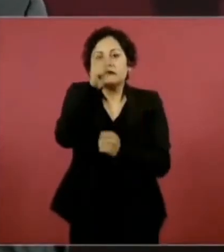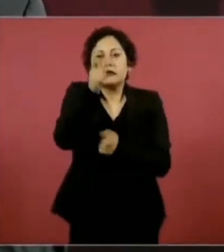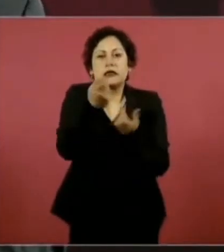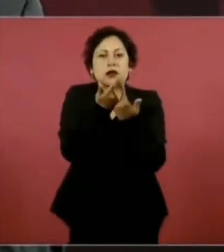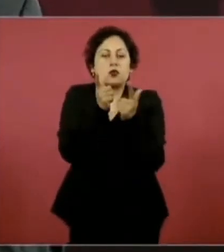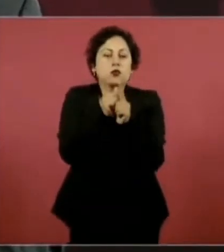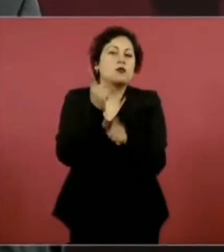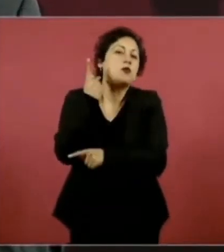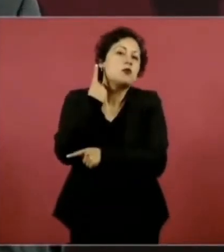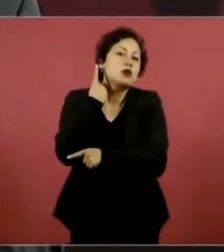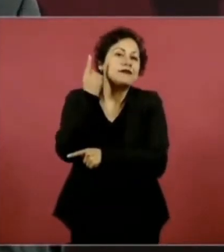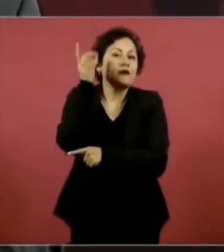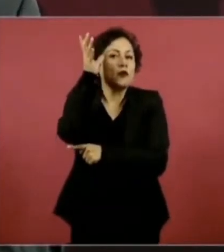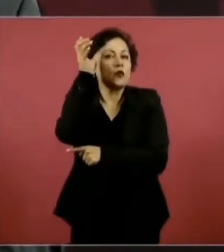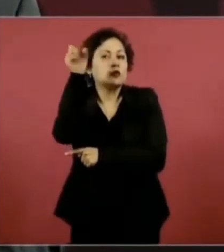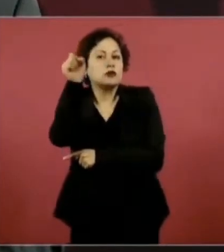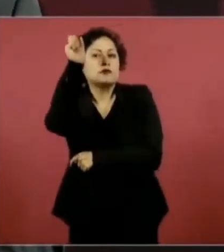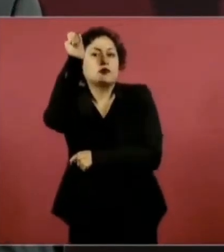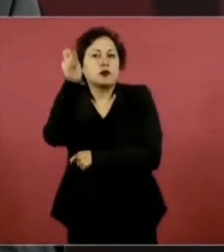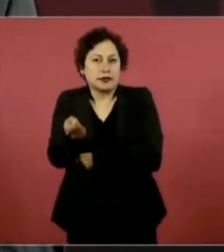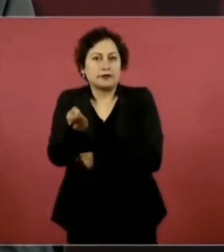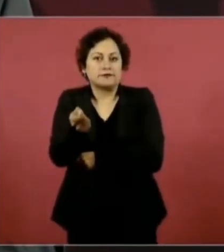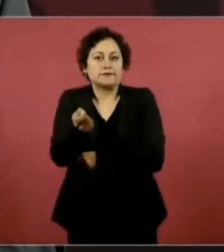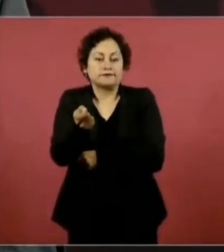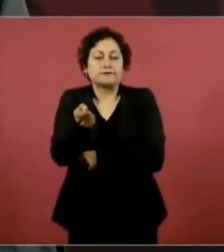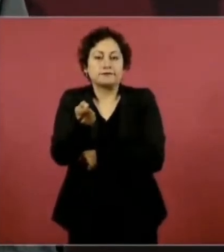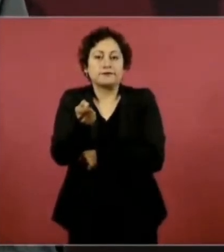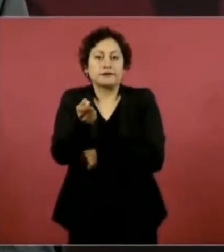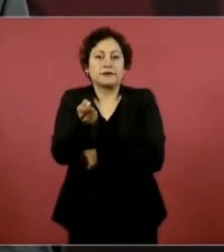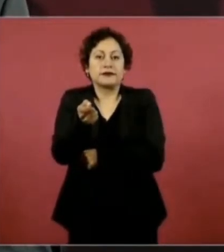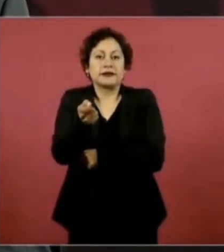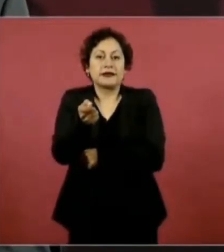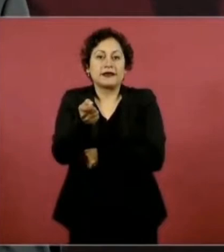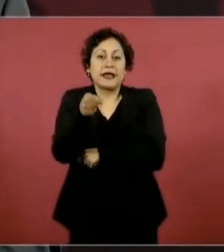entidad de interés público